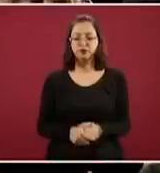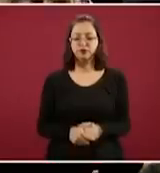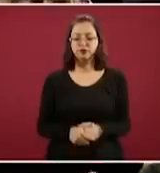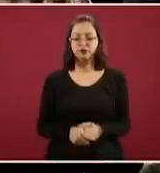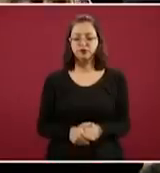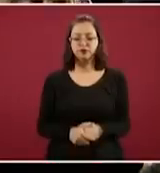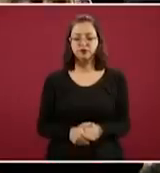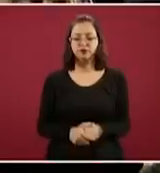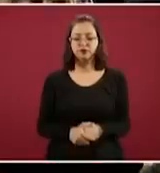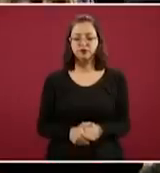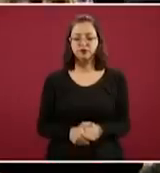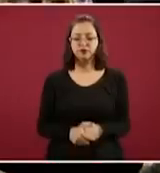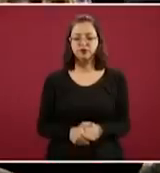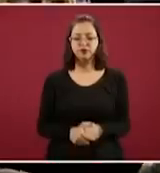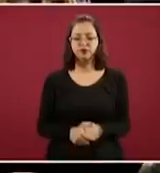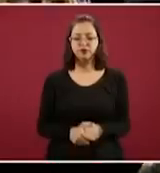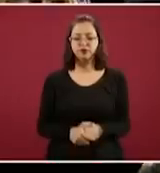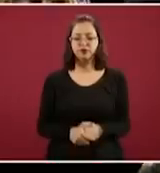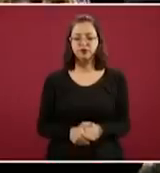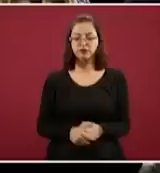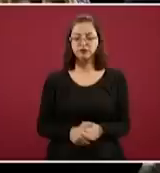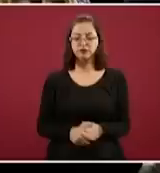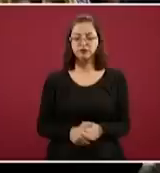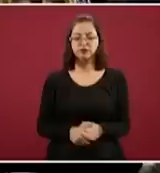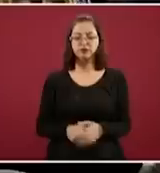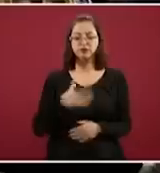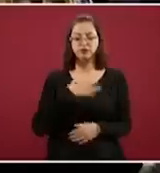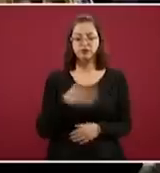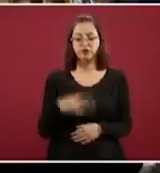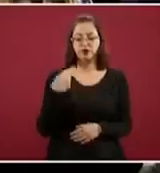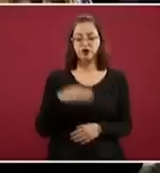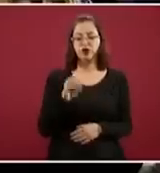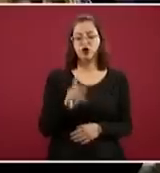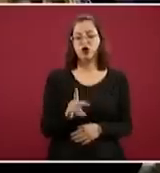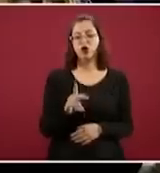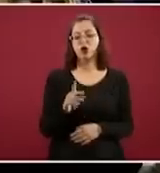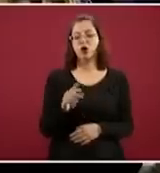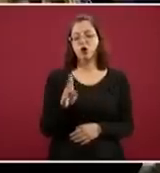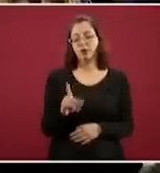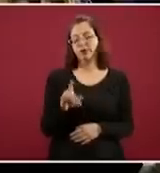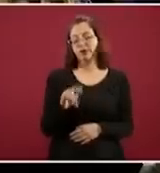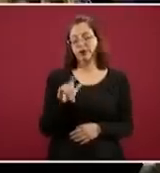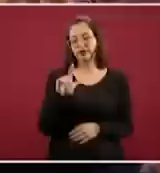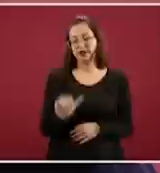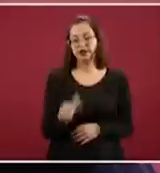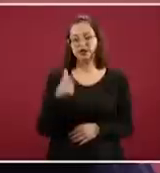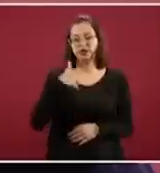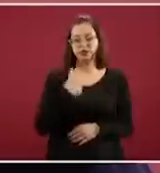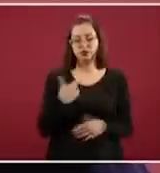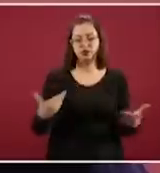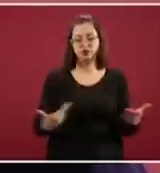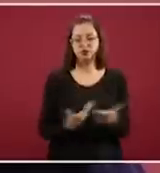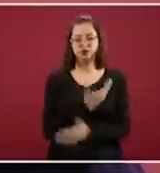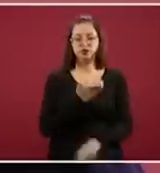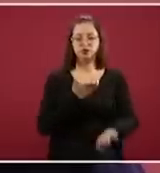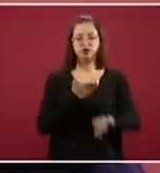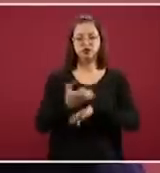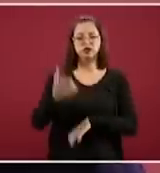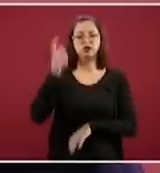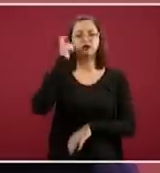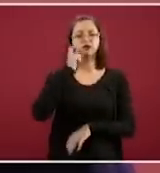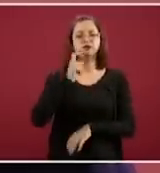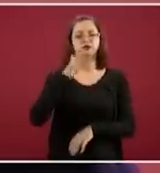Y igual, como dijeron, mi nombre es Otilia Eugenio Manuel, soy del estado de Guerrero,